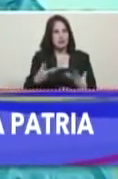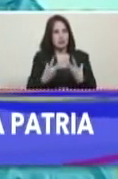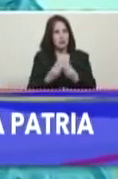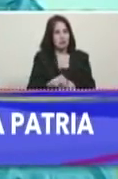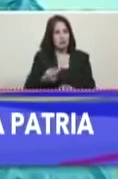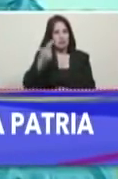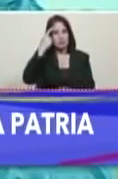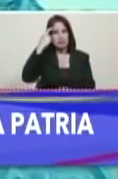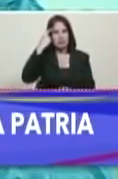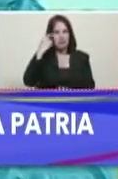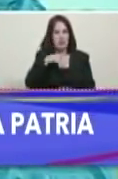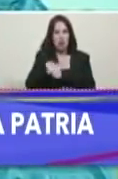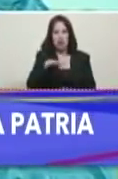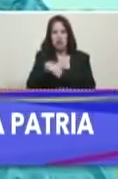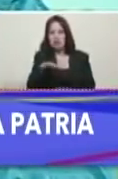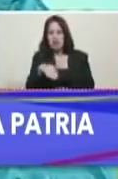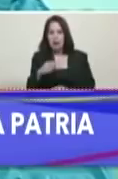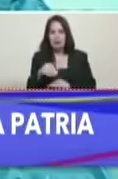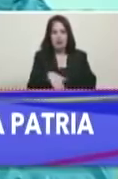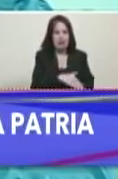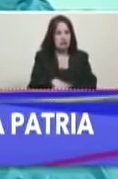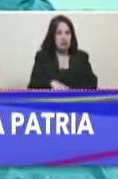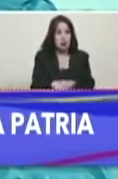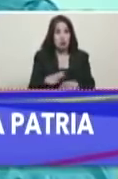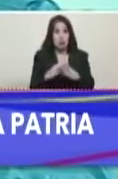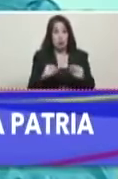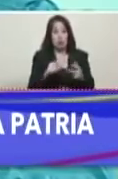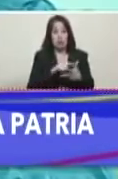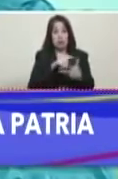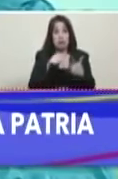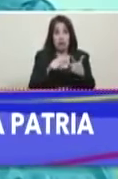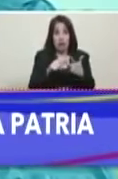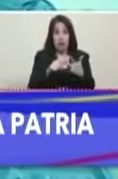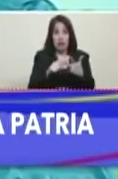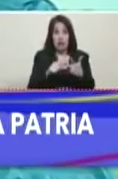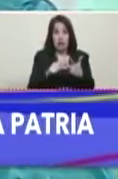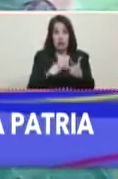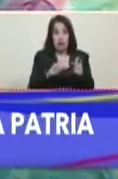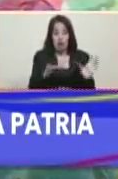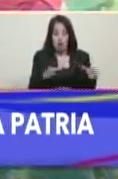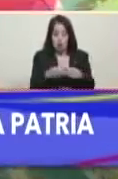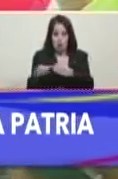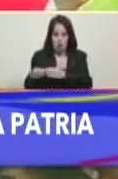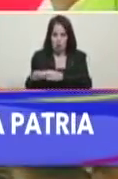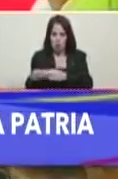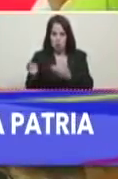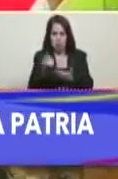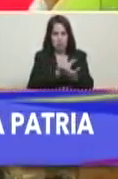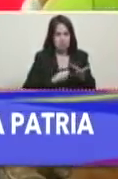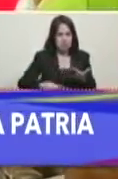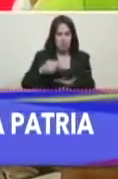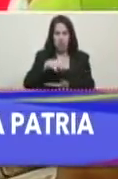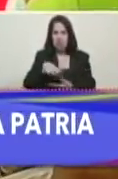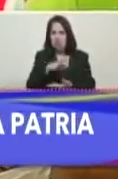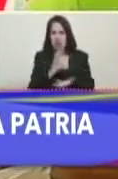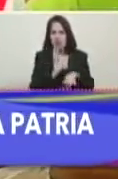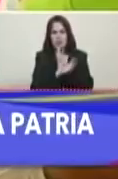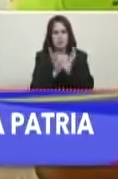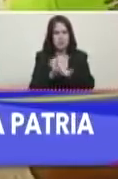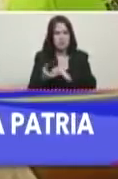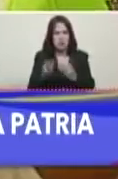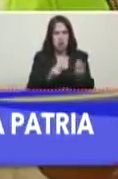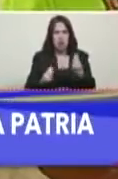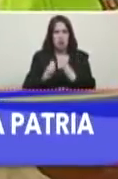saben ubicar, localizar. Tiene tres instrumentos la cartografía social, además de la cartografía, tiene las